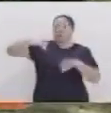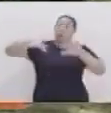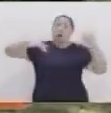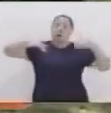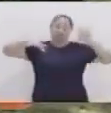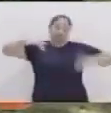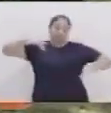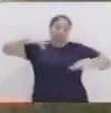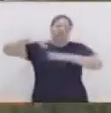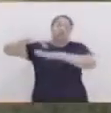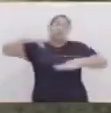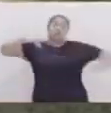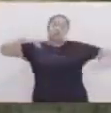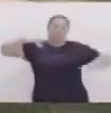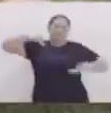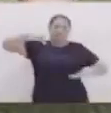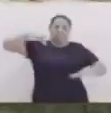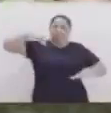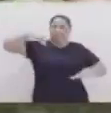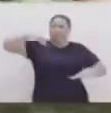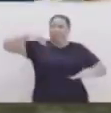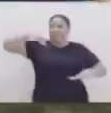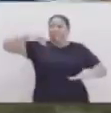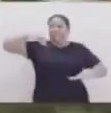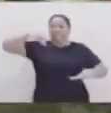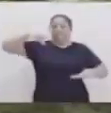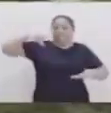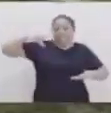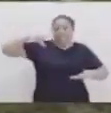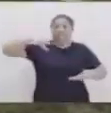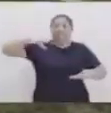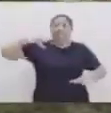1, 2, 3,